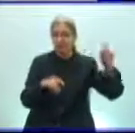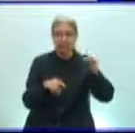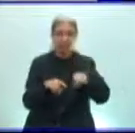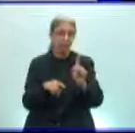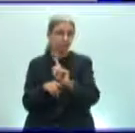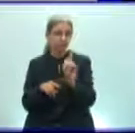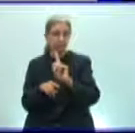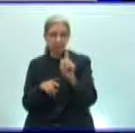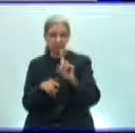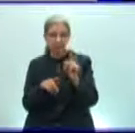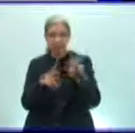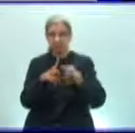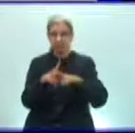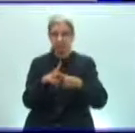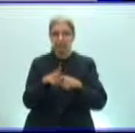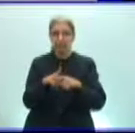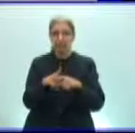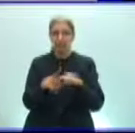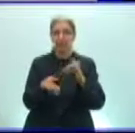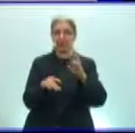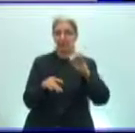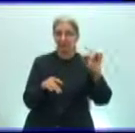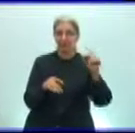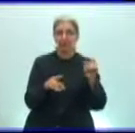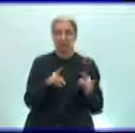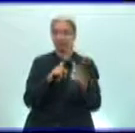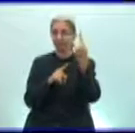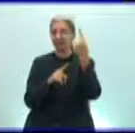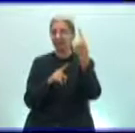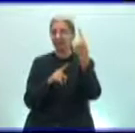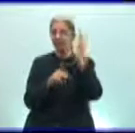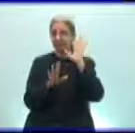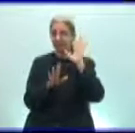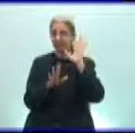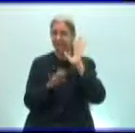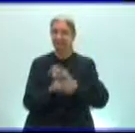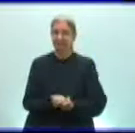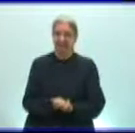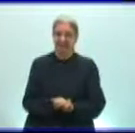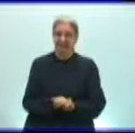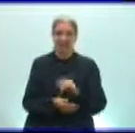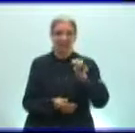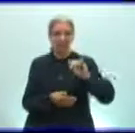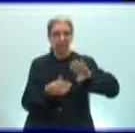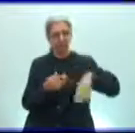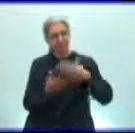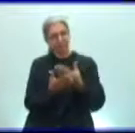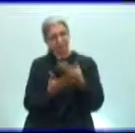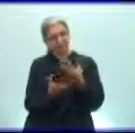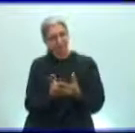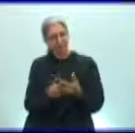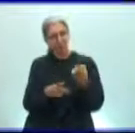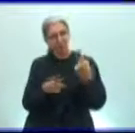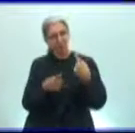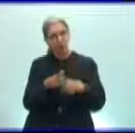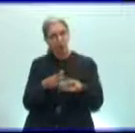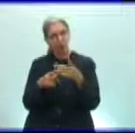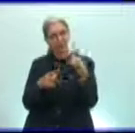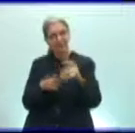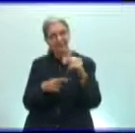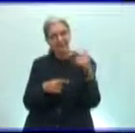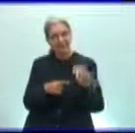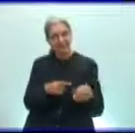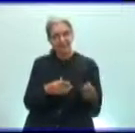ecuación original, las llamadas raíces extrañas. Bien, quiere decir que ahora les propongo el siguiente ejercicio. Fíjense que es